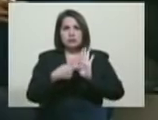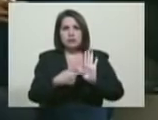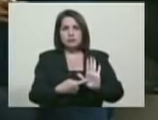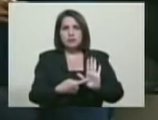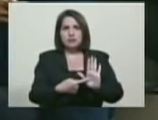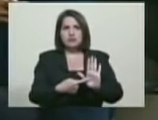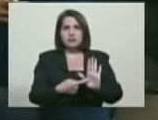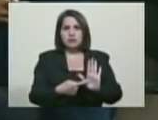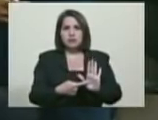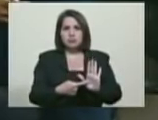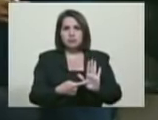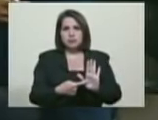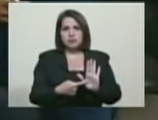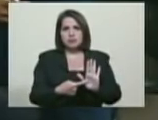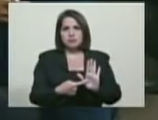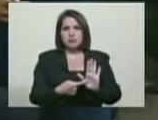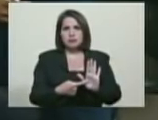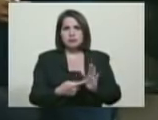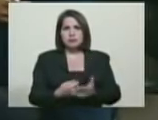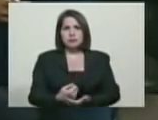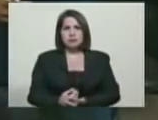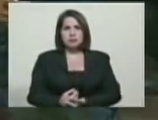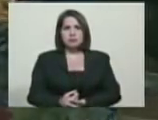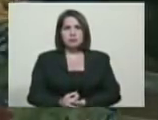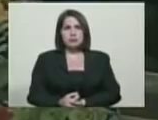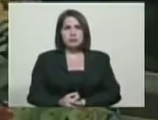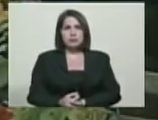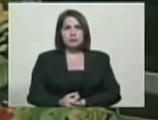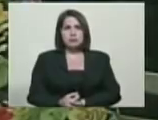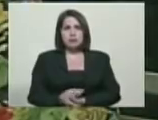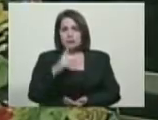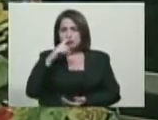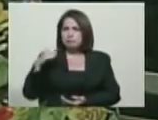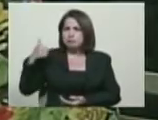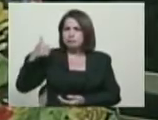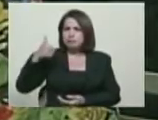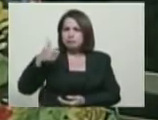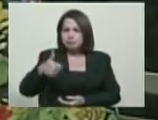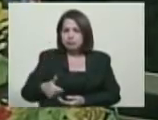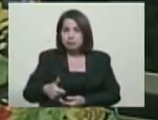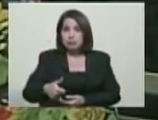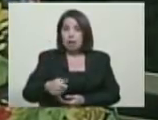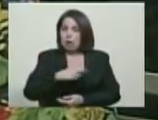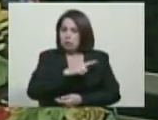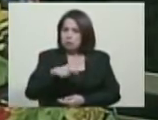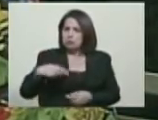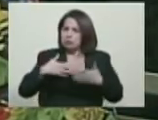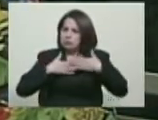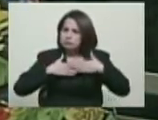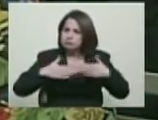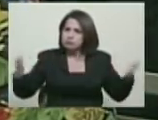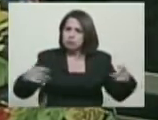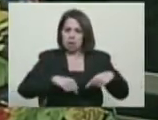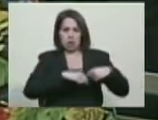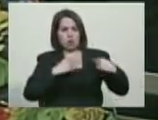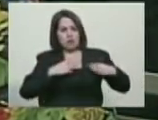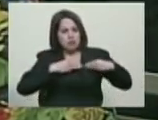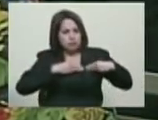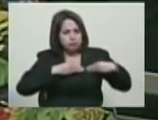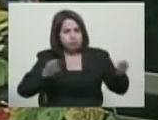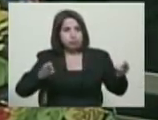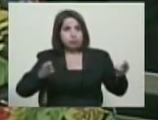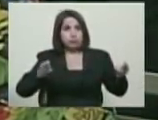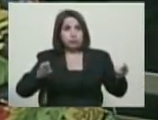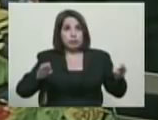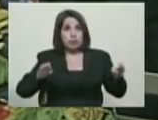los abre de verdad. Y nosotros hace tiempo decidimos abrir los brazos y el corazón de hermandad para el pueblo